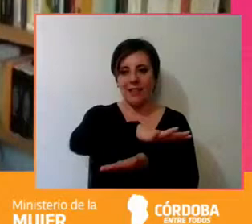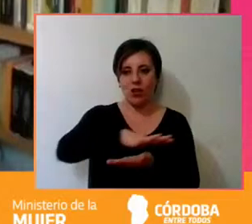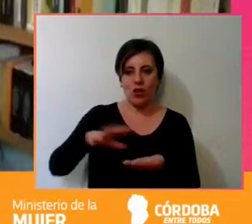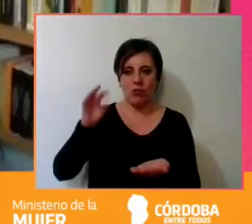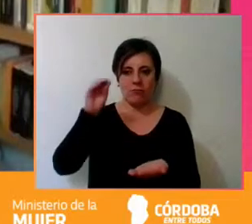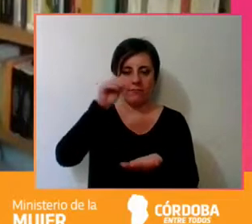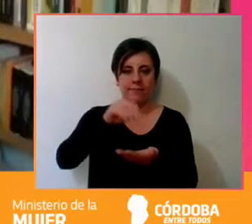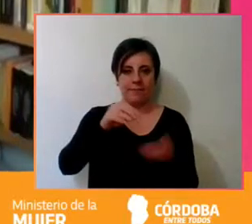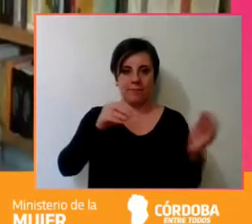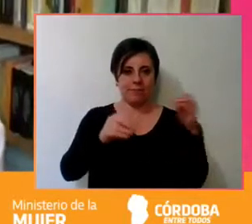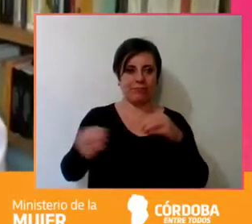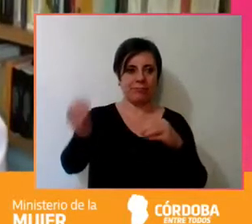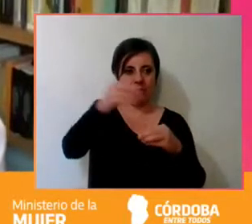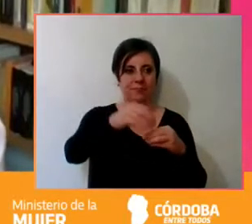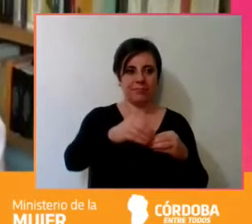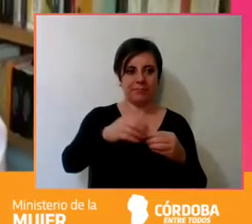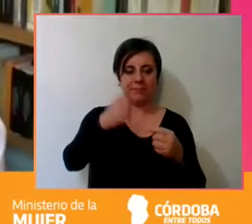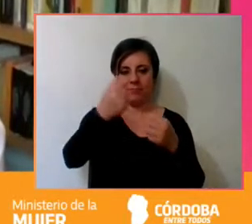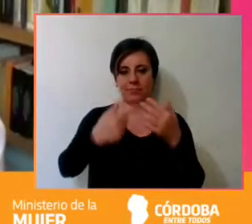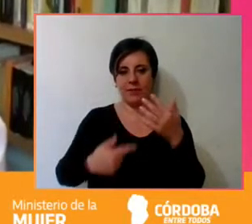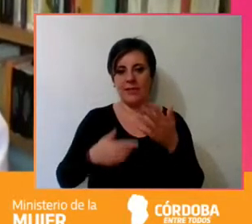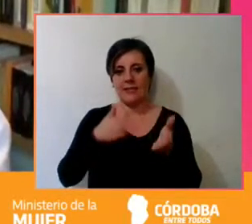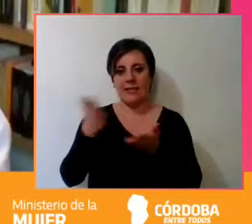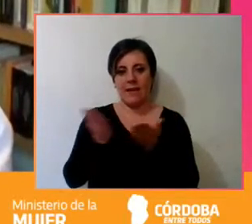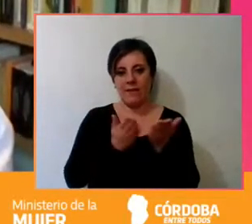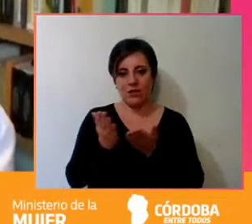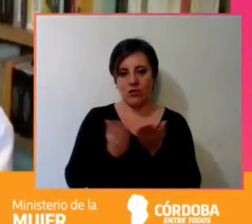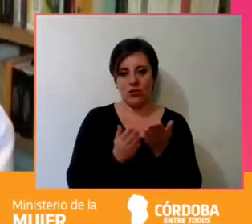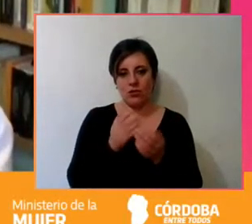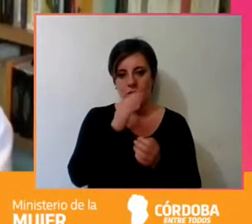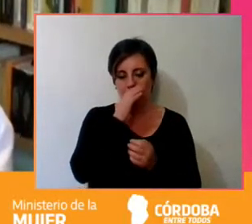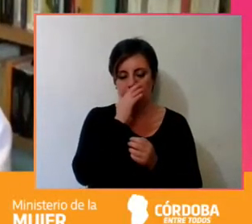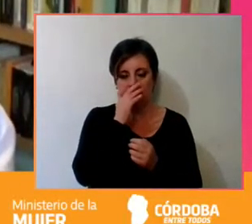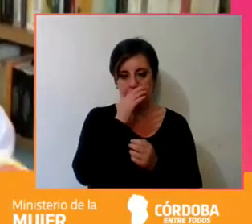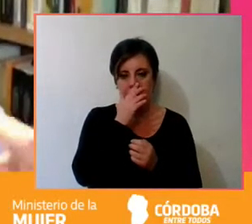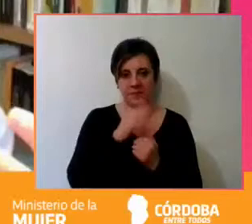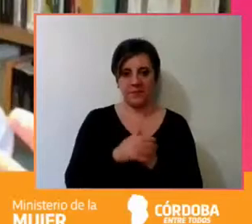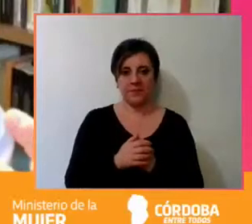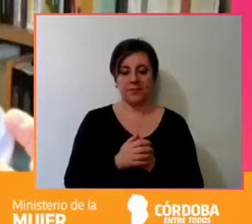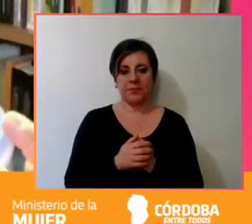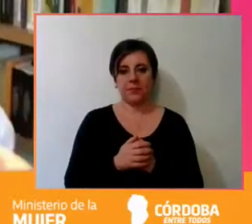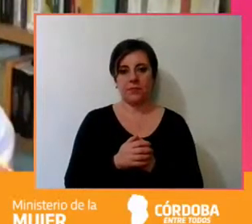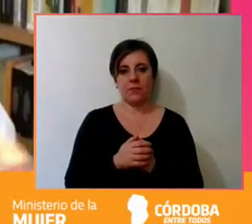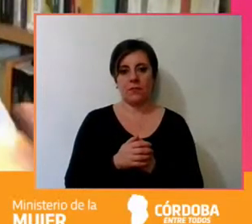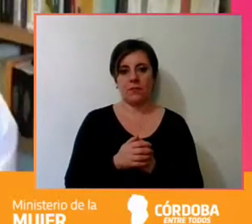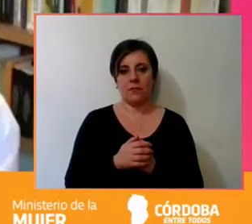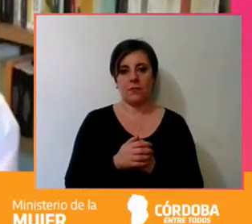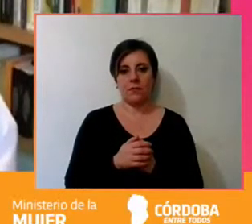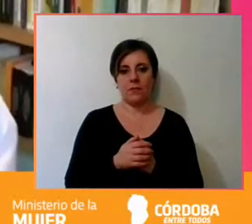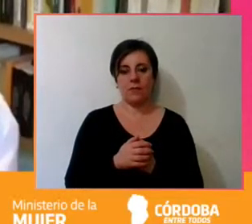los componentes de los servicios que son